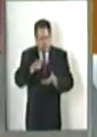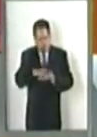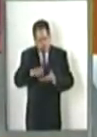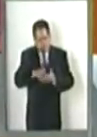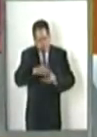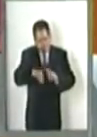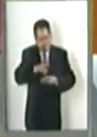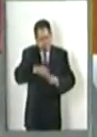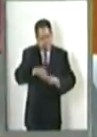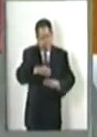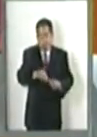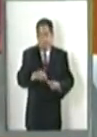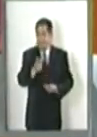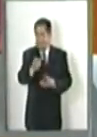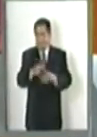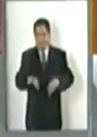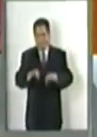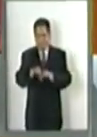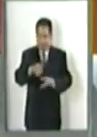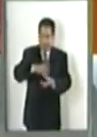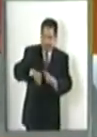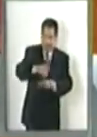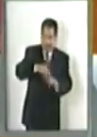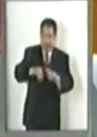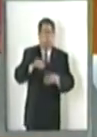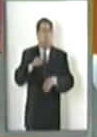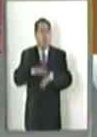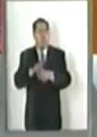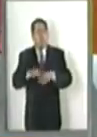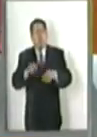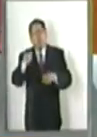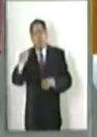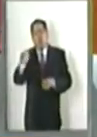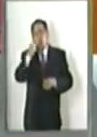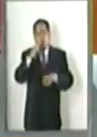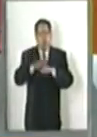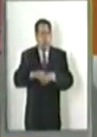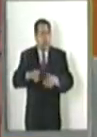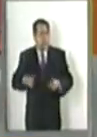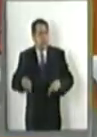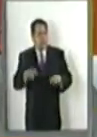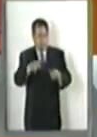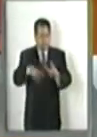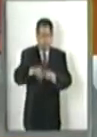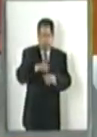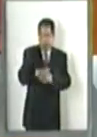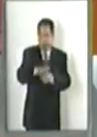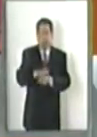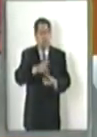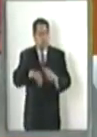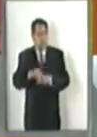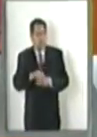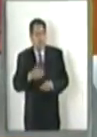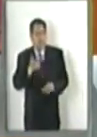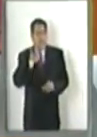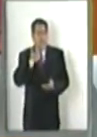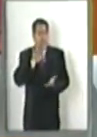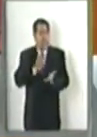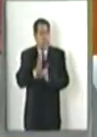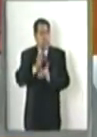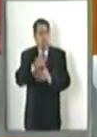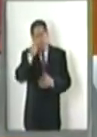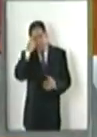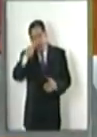también reciclar e invertir en tecnologías comercialmente viables que permitan